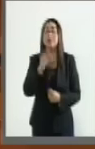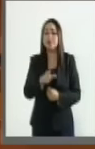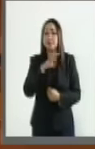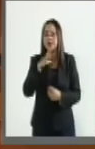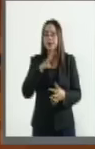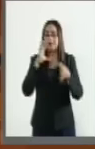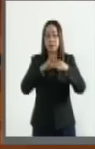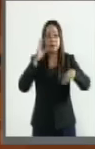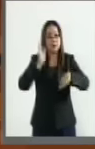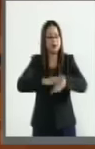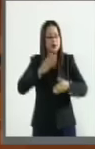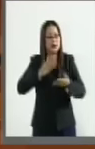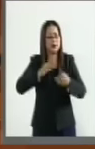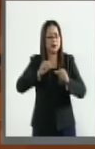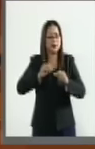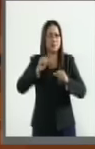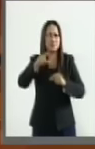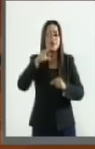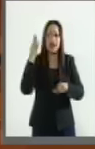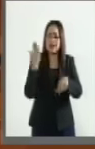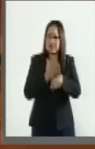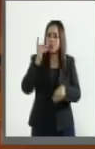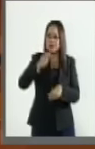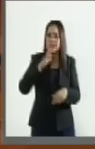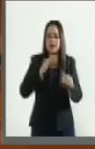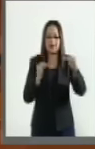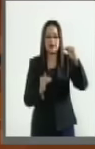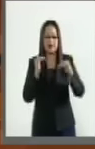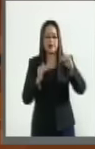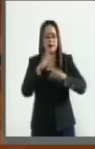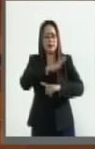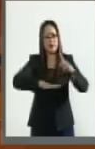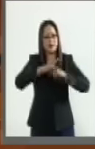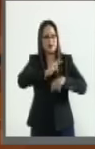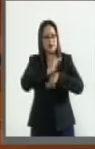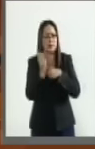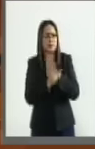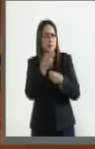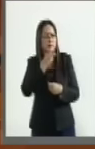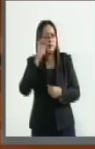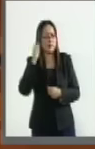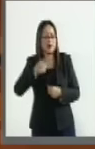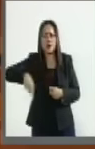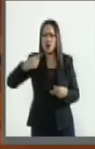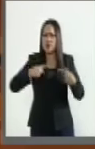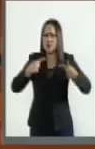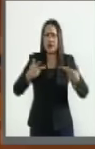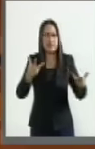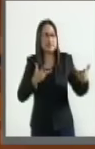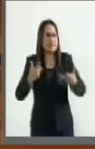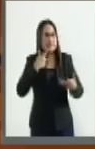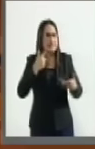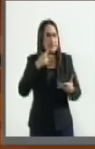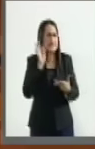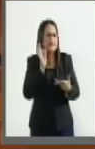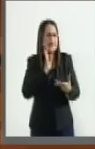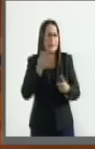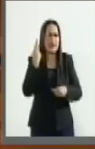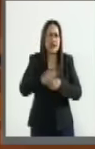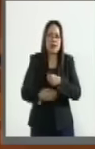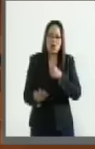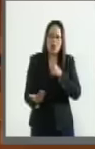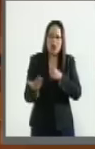de la pena debe de ser proporcional a las condiciones actuales del país, que ayuden a desincentivar la comisión de delitos con armas de fuego, no